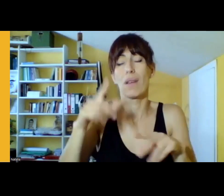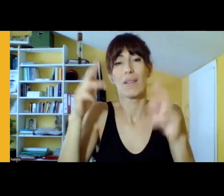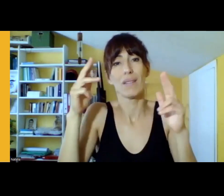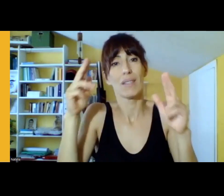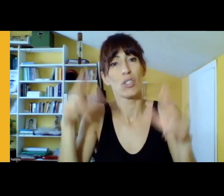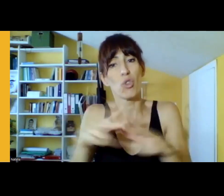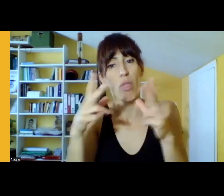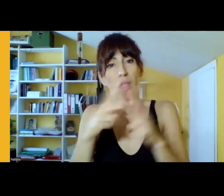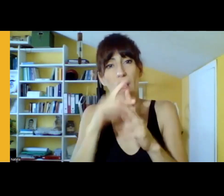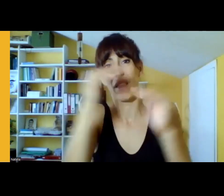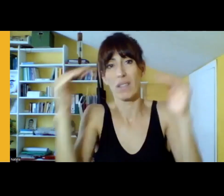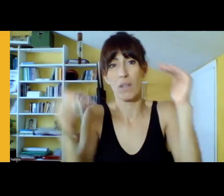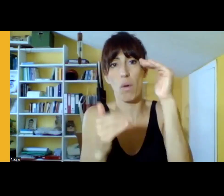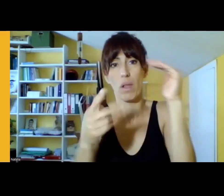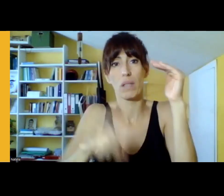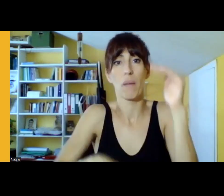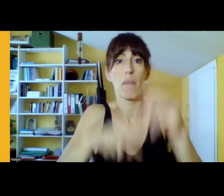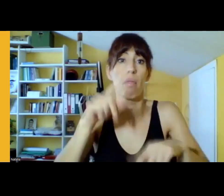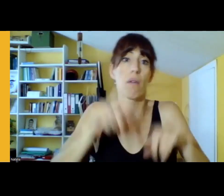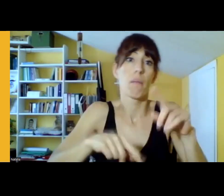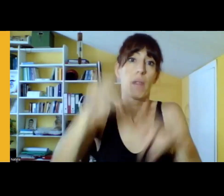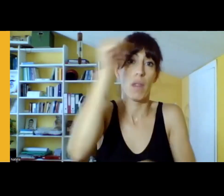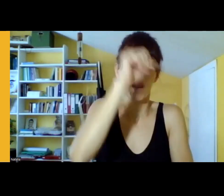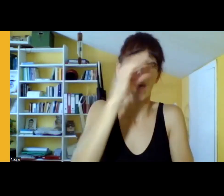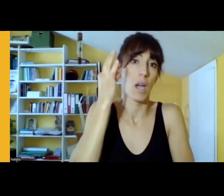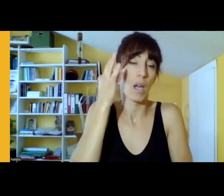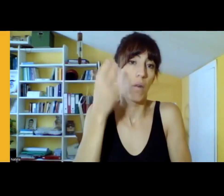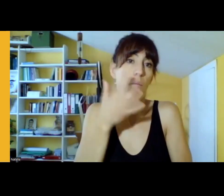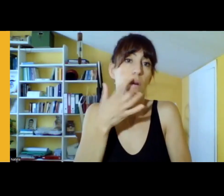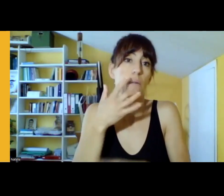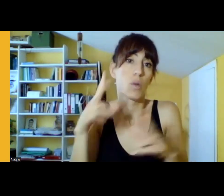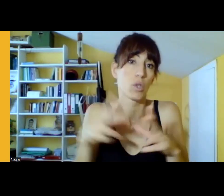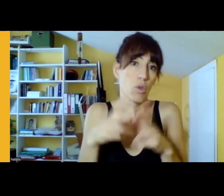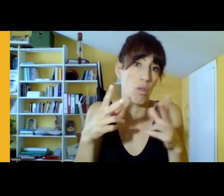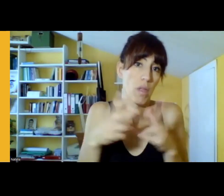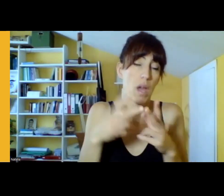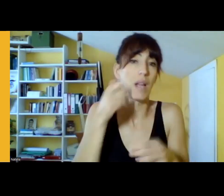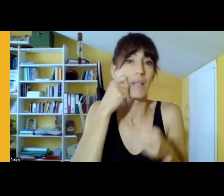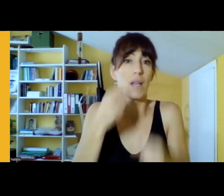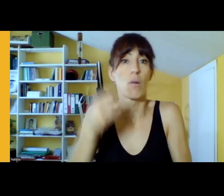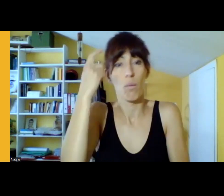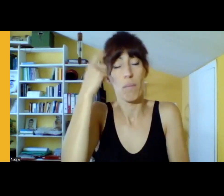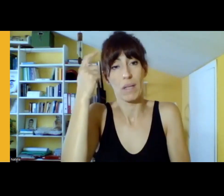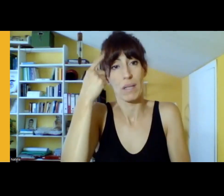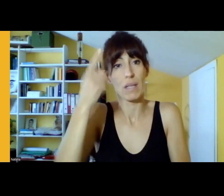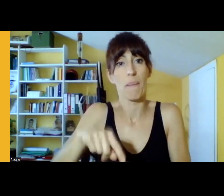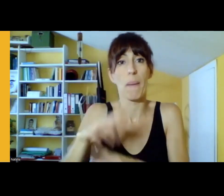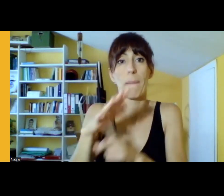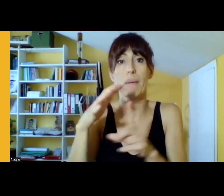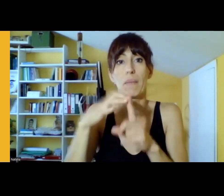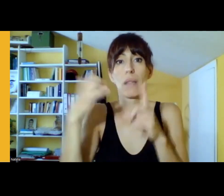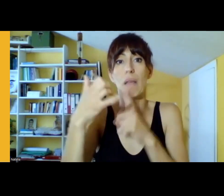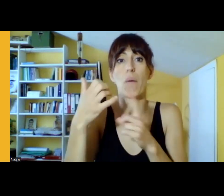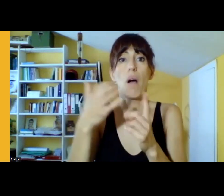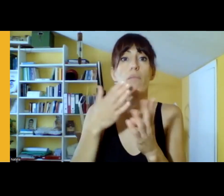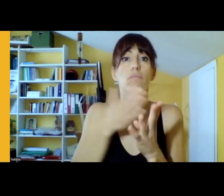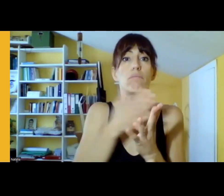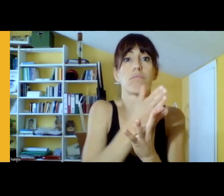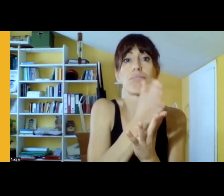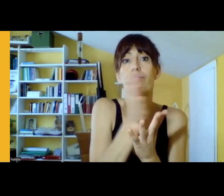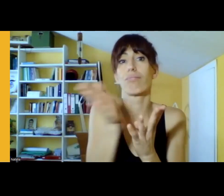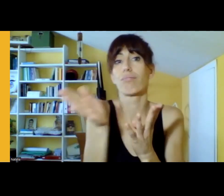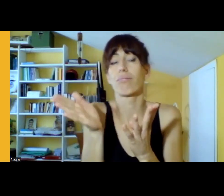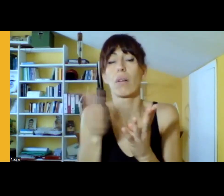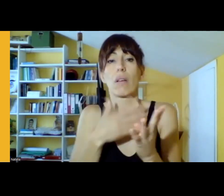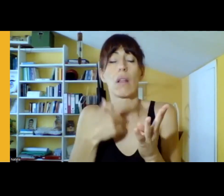de determinantes de género como determinante social en la salud mental, una perspectiva interseccional que tenga en cuenta el